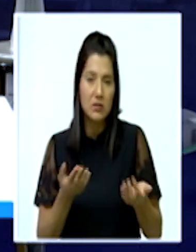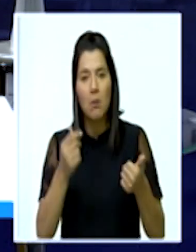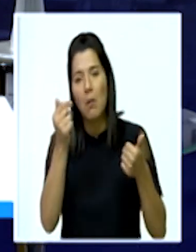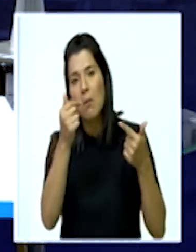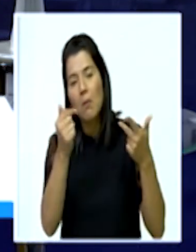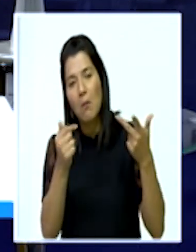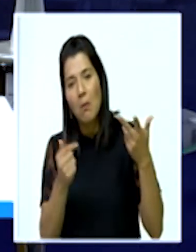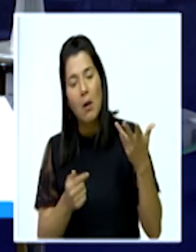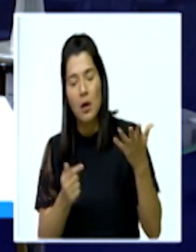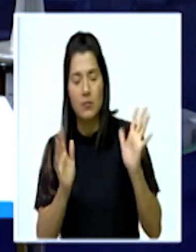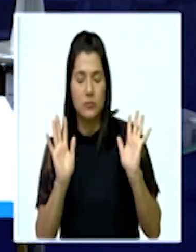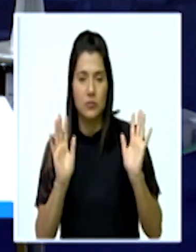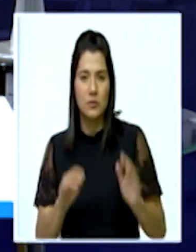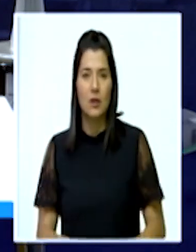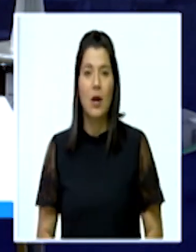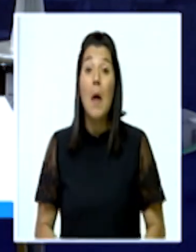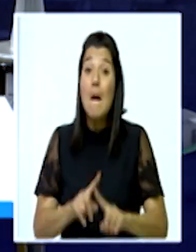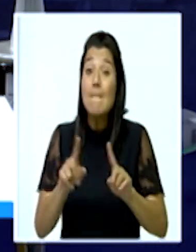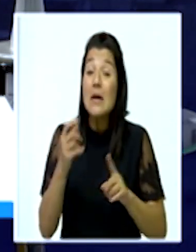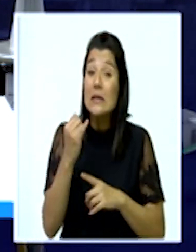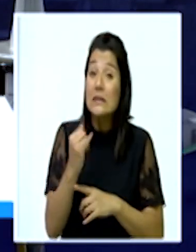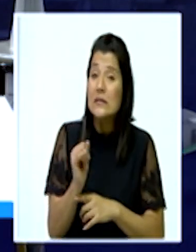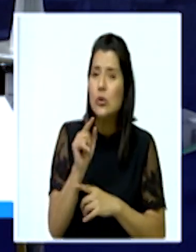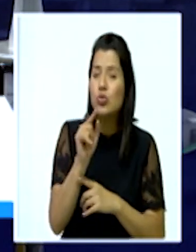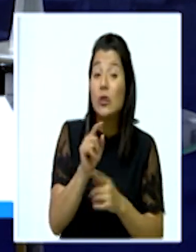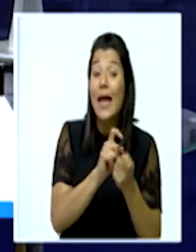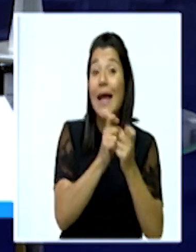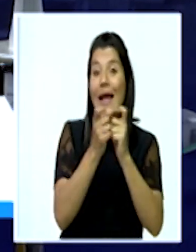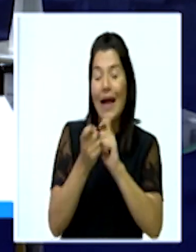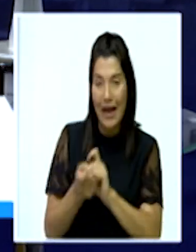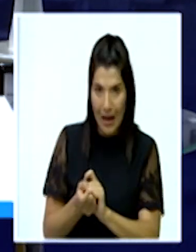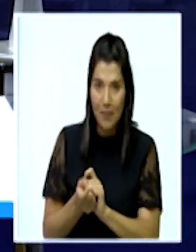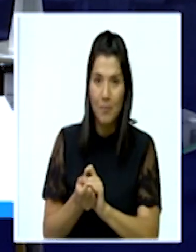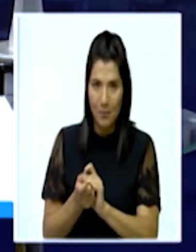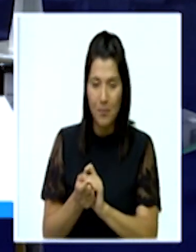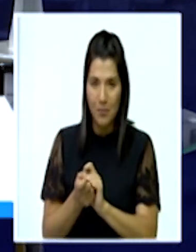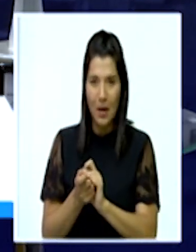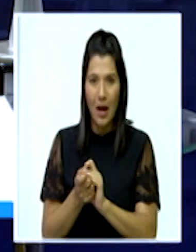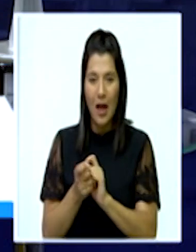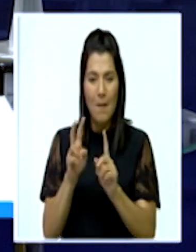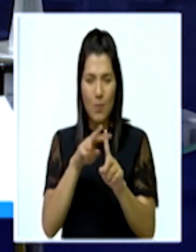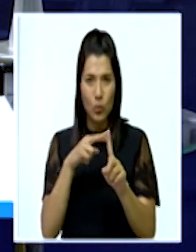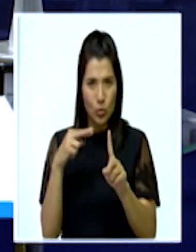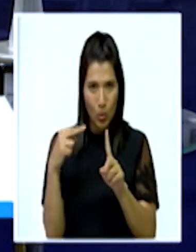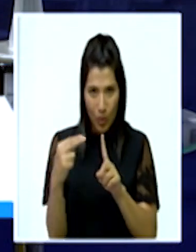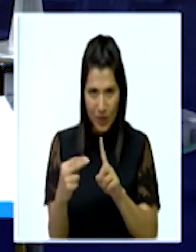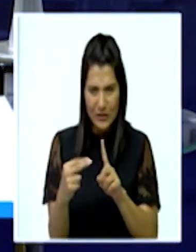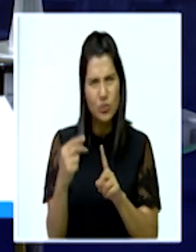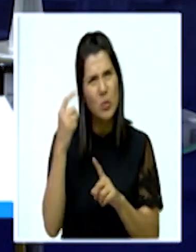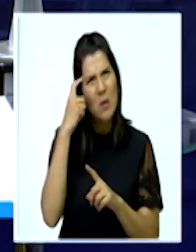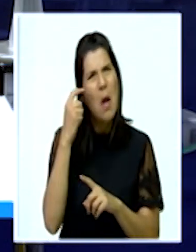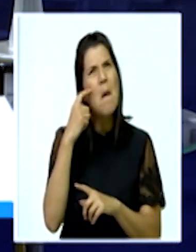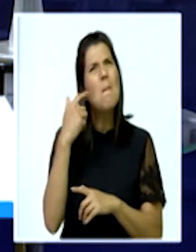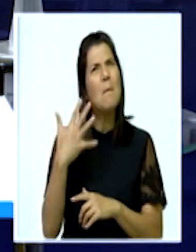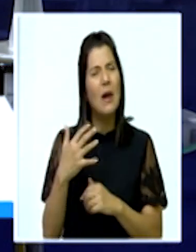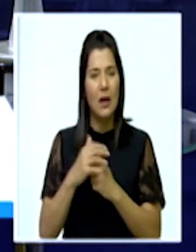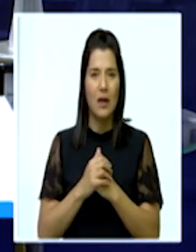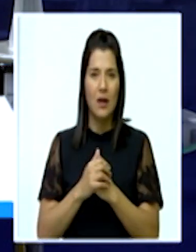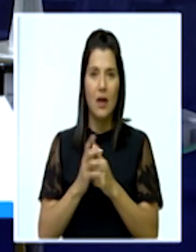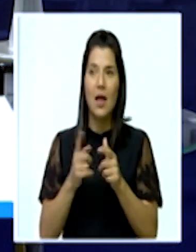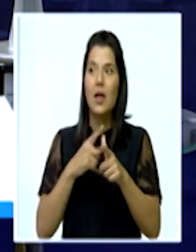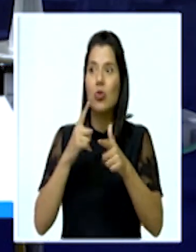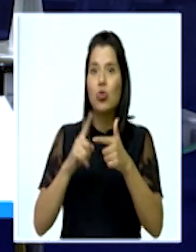por Z, lo que usted quiera. Pero si yo cambio el porqué de esa situación y lo cambio al para qué, me abre un abanico